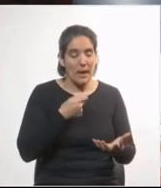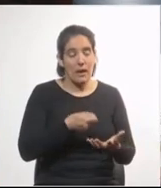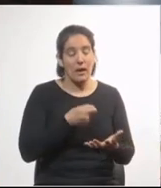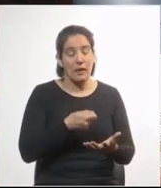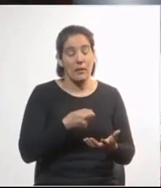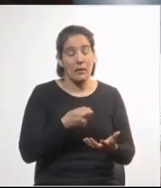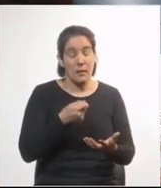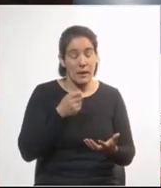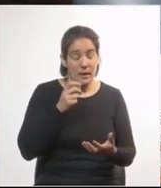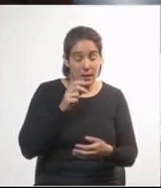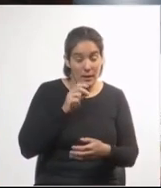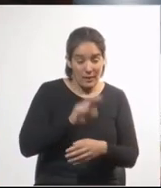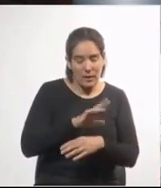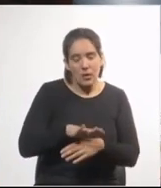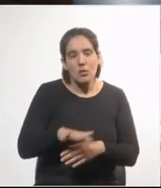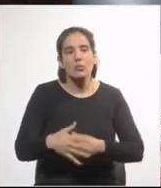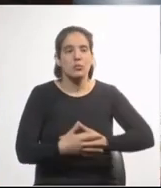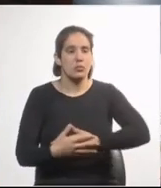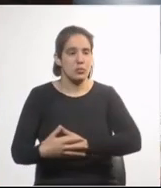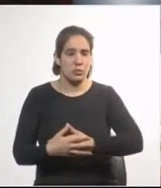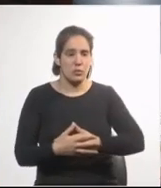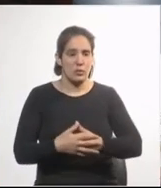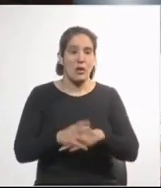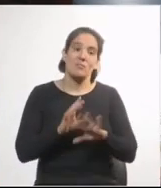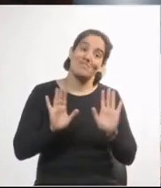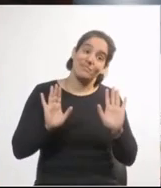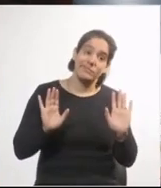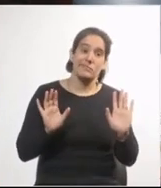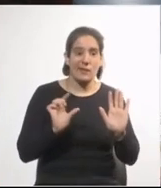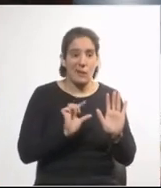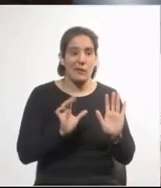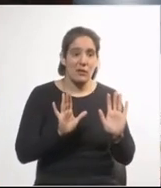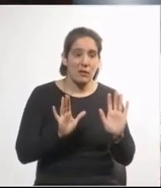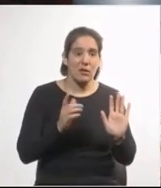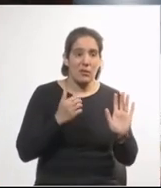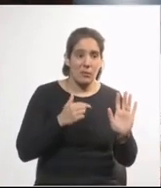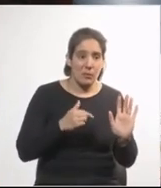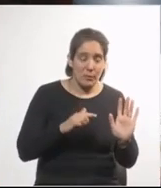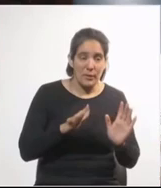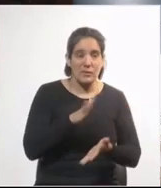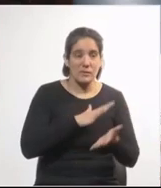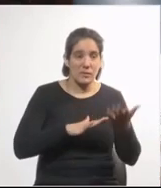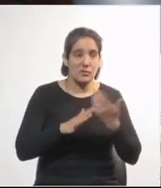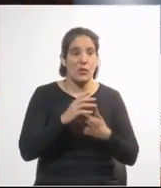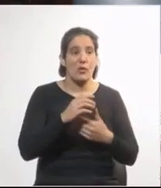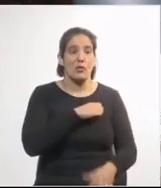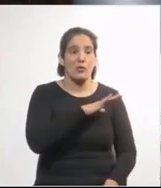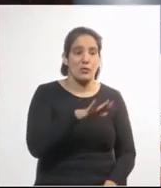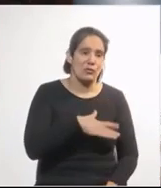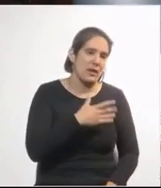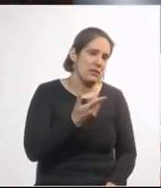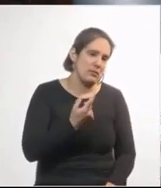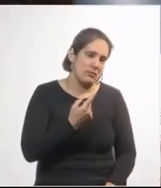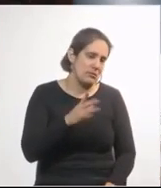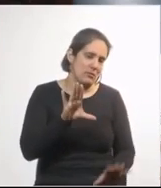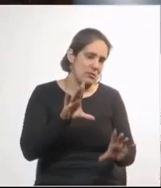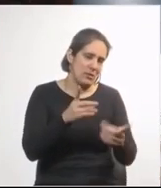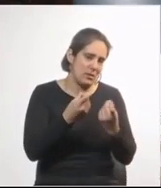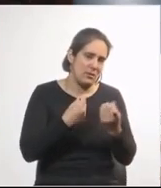primera infancia no es una cifra tan significativa y en relación a la situación social es claramente